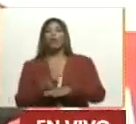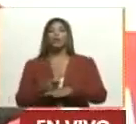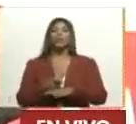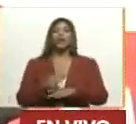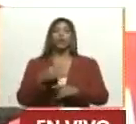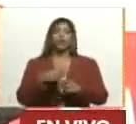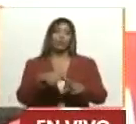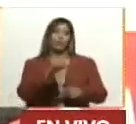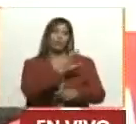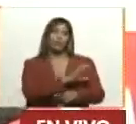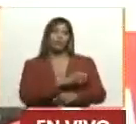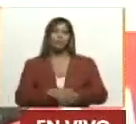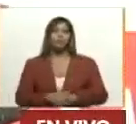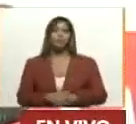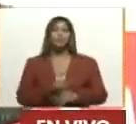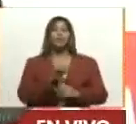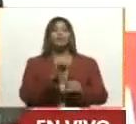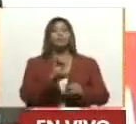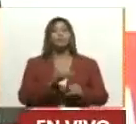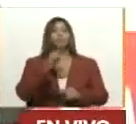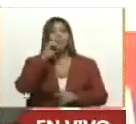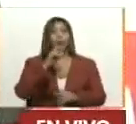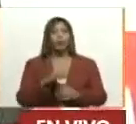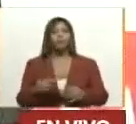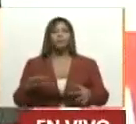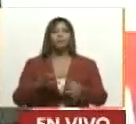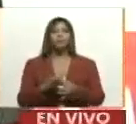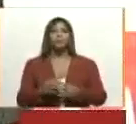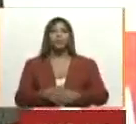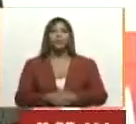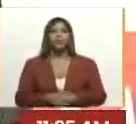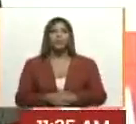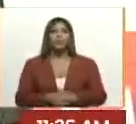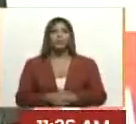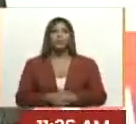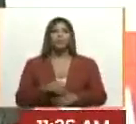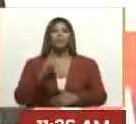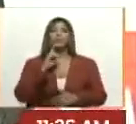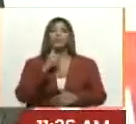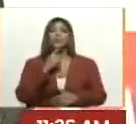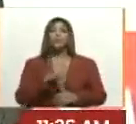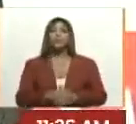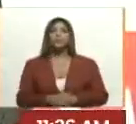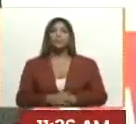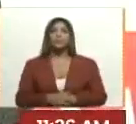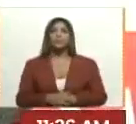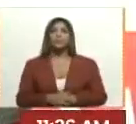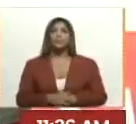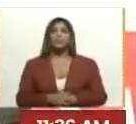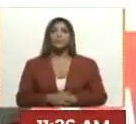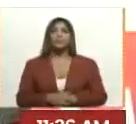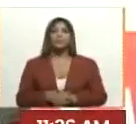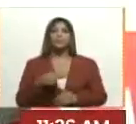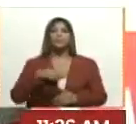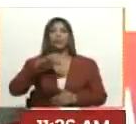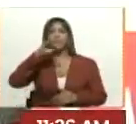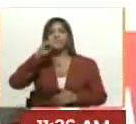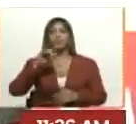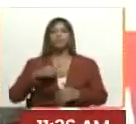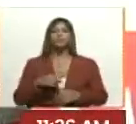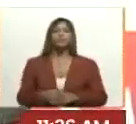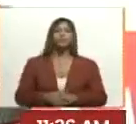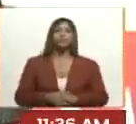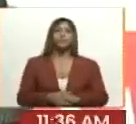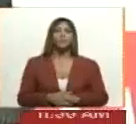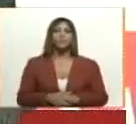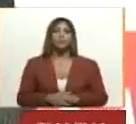ese mismo año se aliaron con un nazi que se llamaba Alfred Stroessner, alemán, nazi,